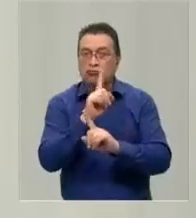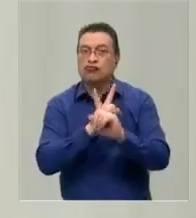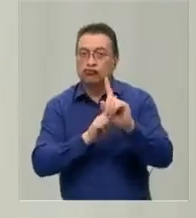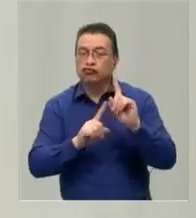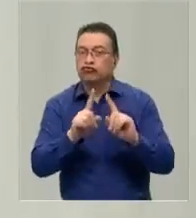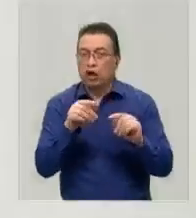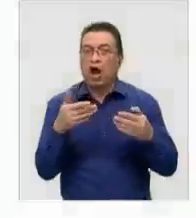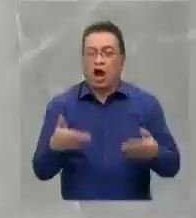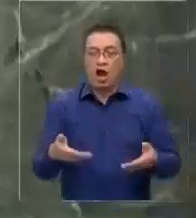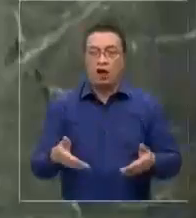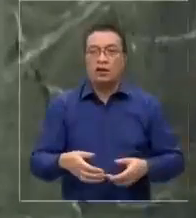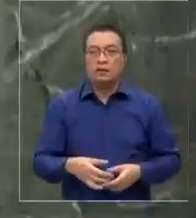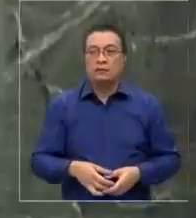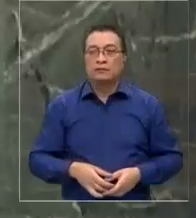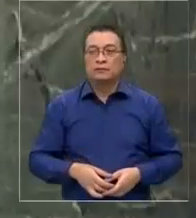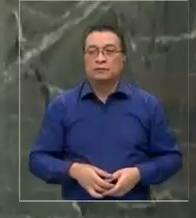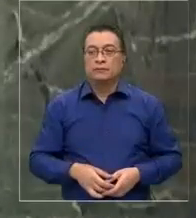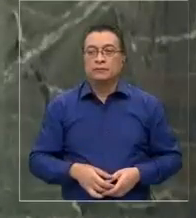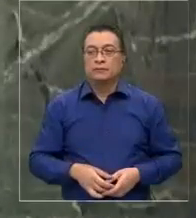especulaciones.